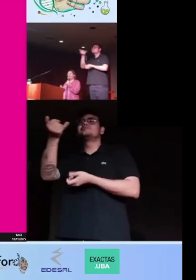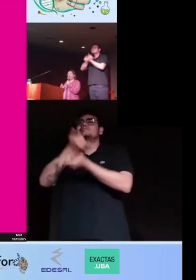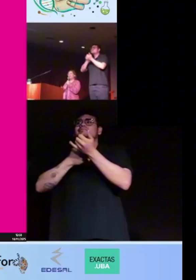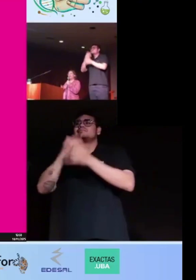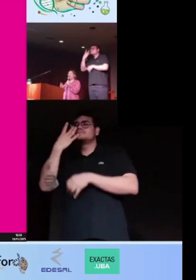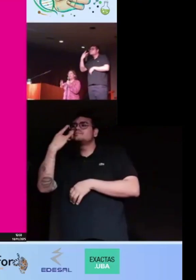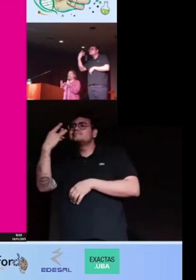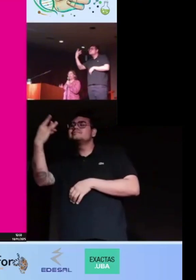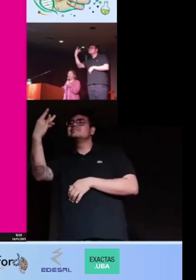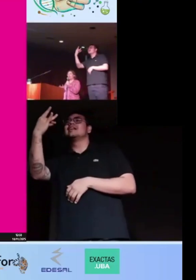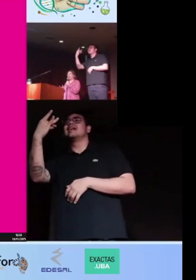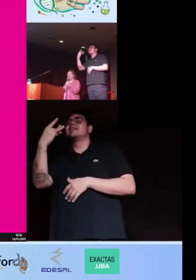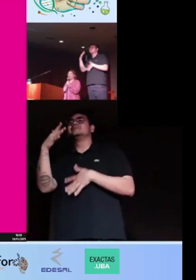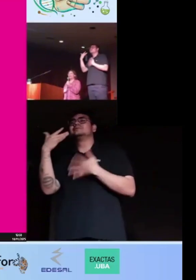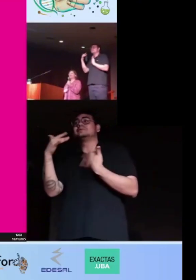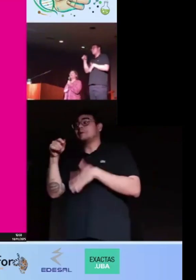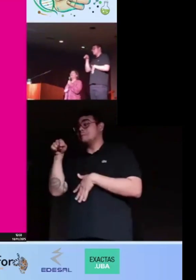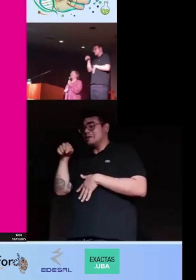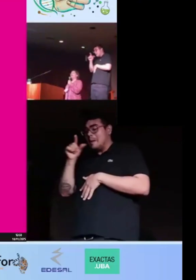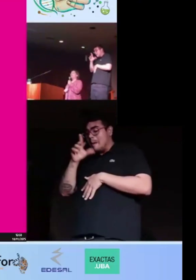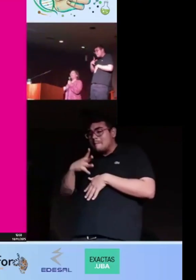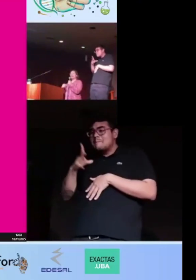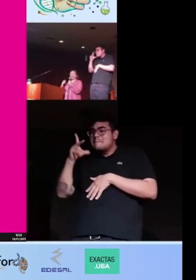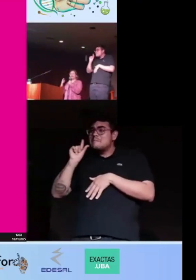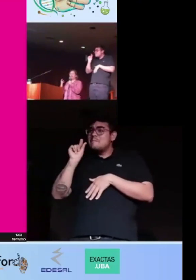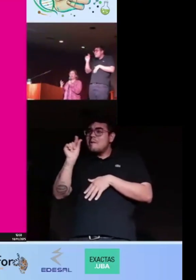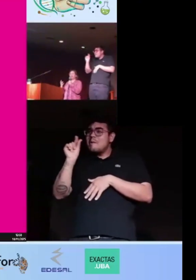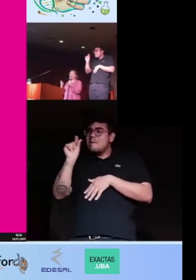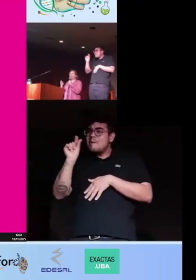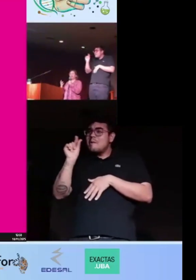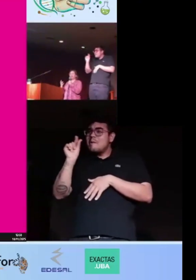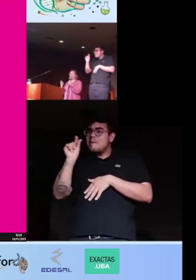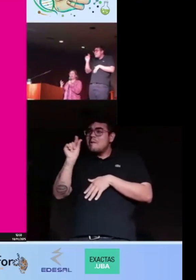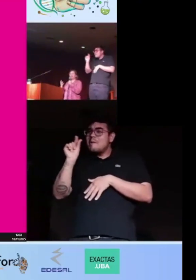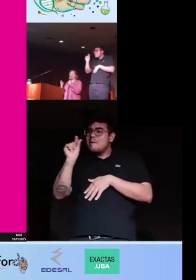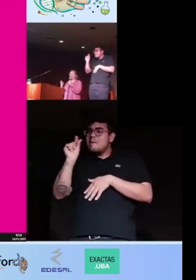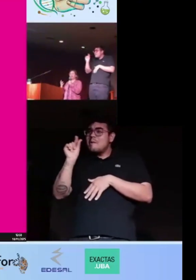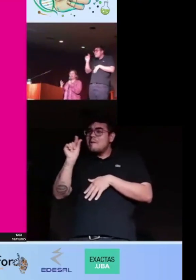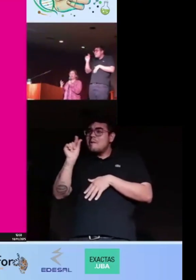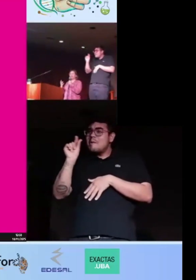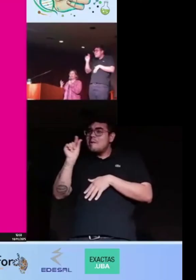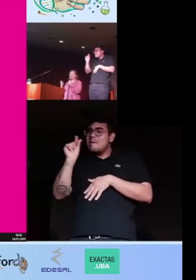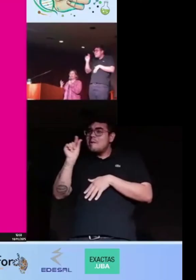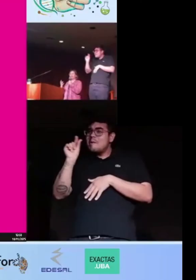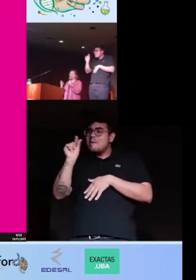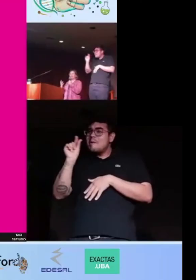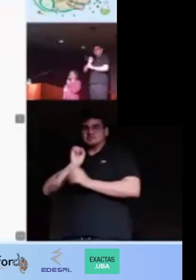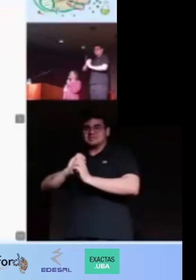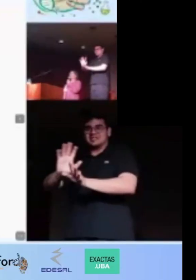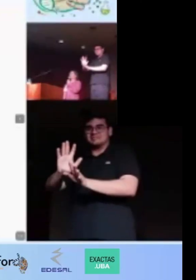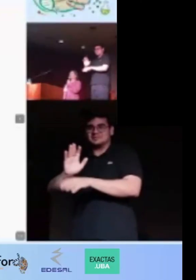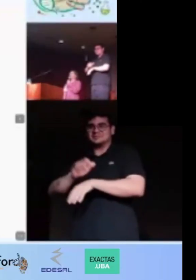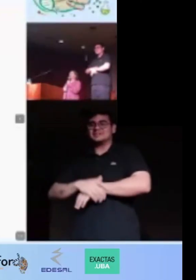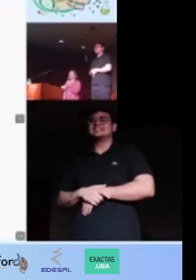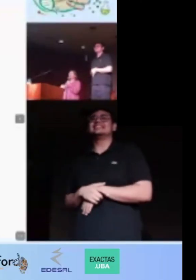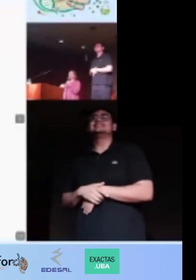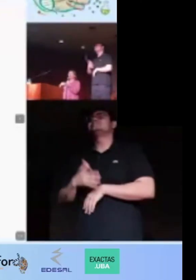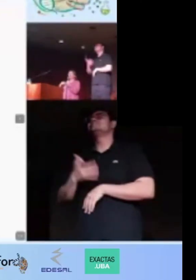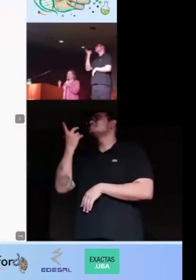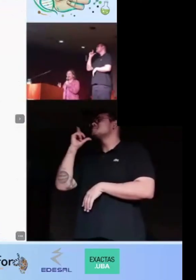realmente estamos en los primeros pasos. Empezamos este año de a poquito,